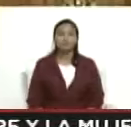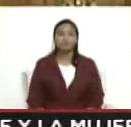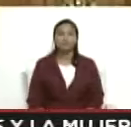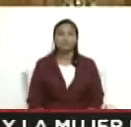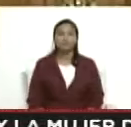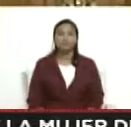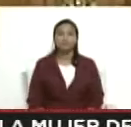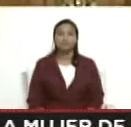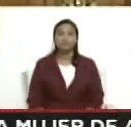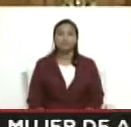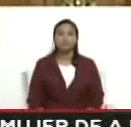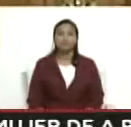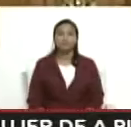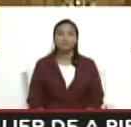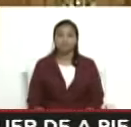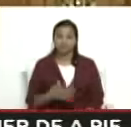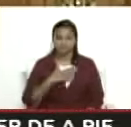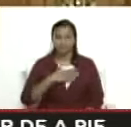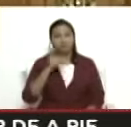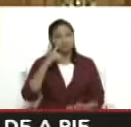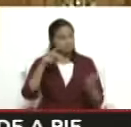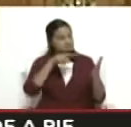Aquí me gusta ver los nombres. Aquí está una señora